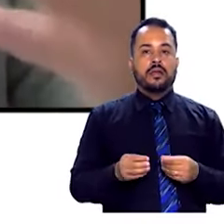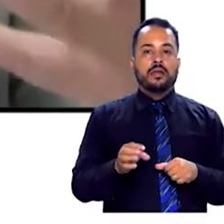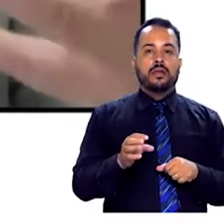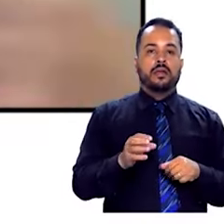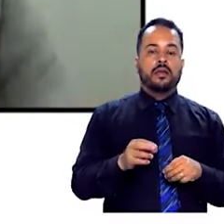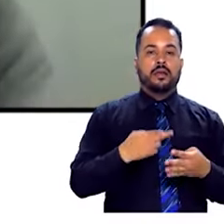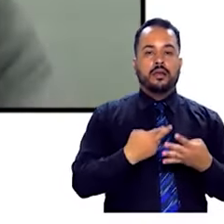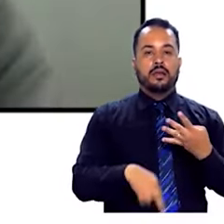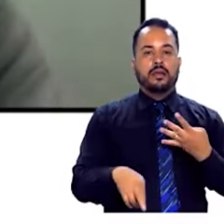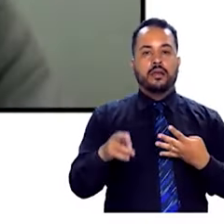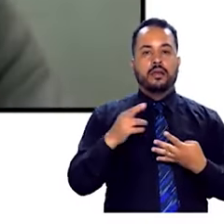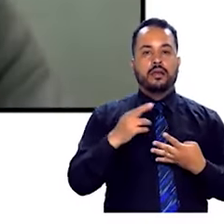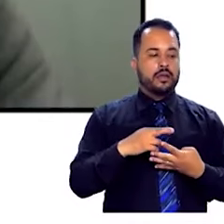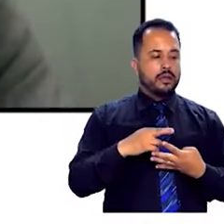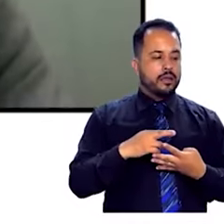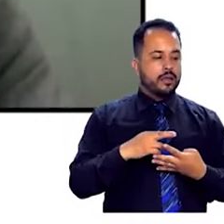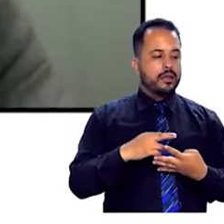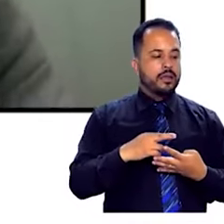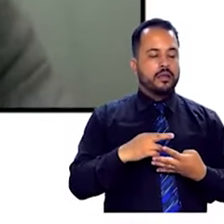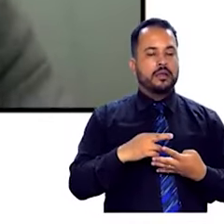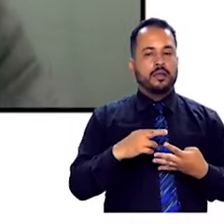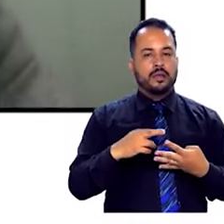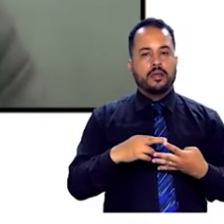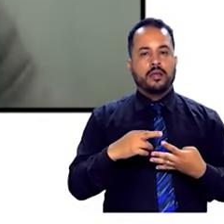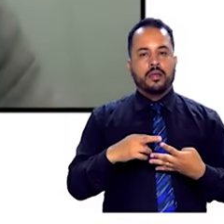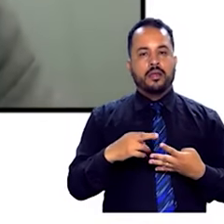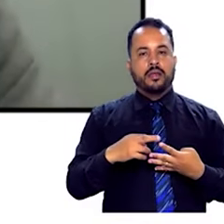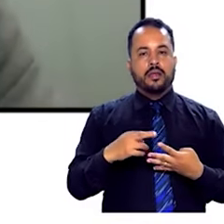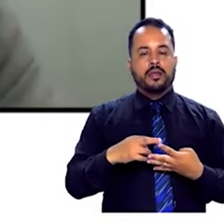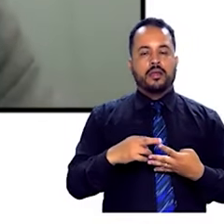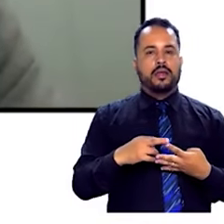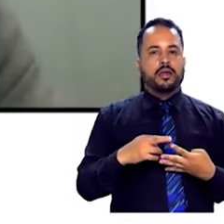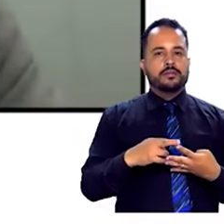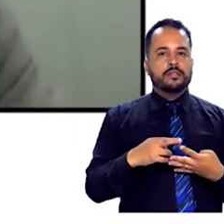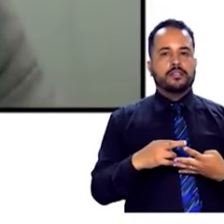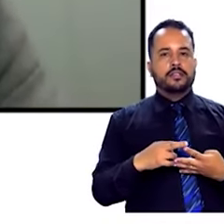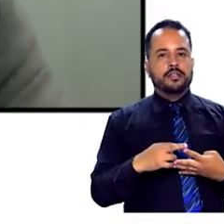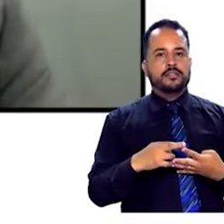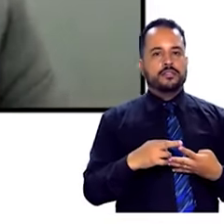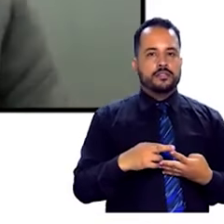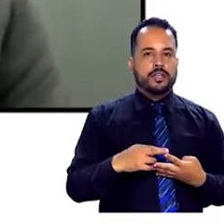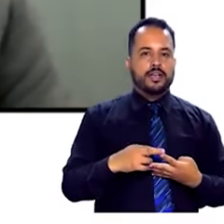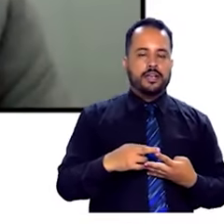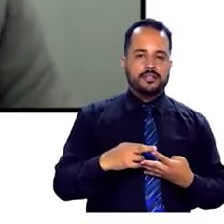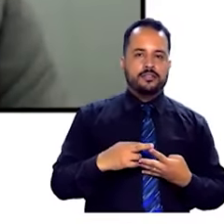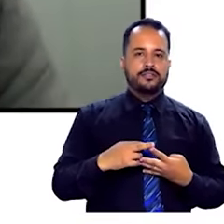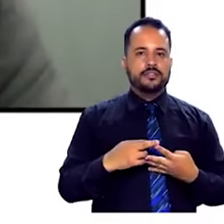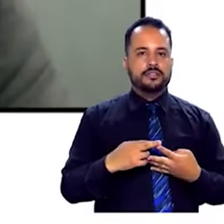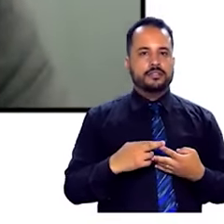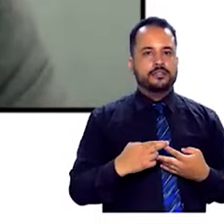portan la corte Suprema cuestiones intrascendentes insustancial o